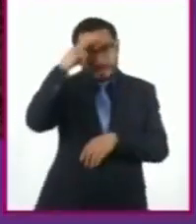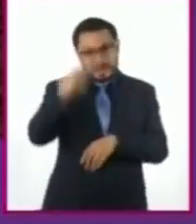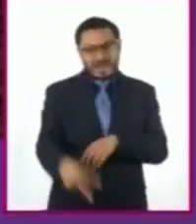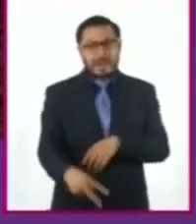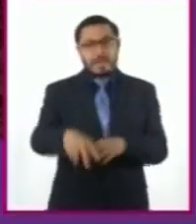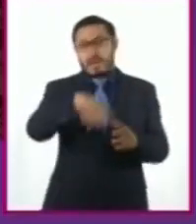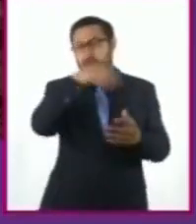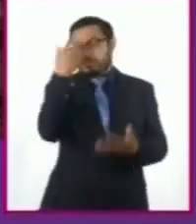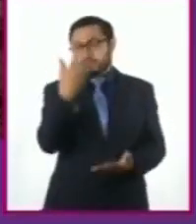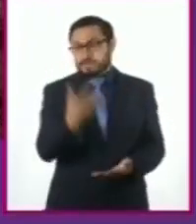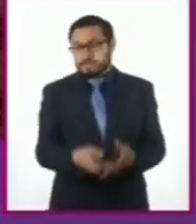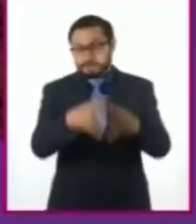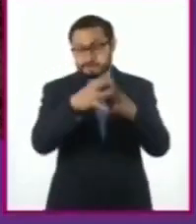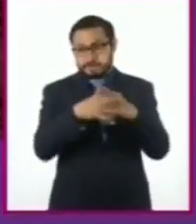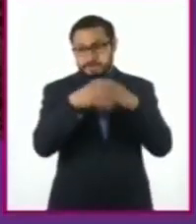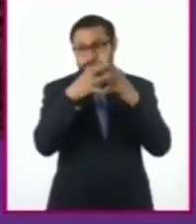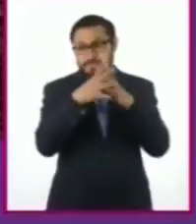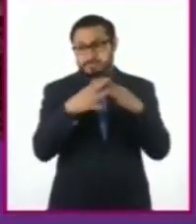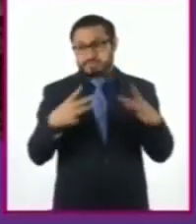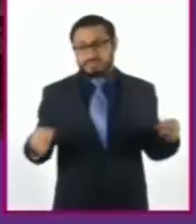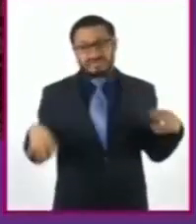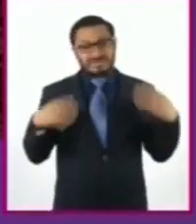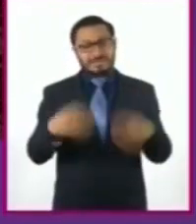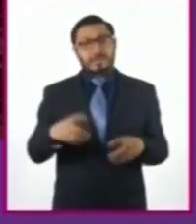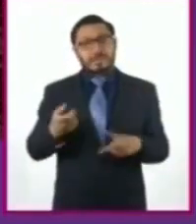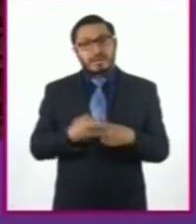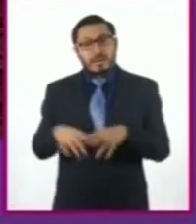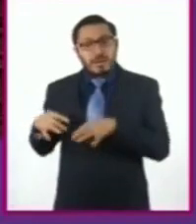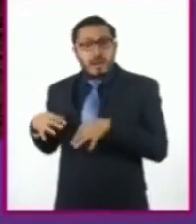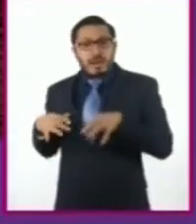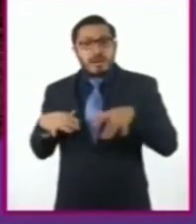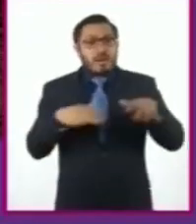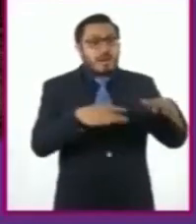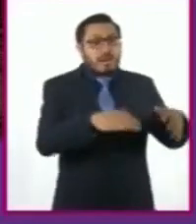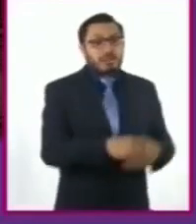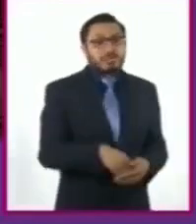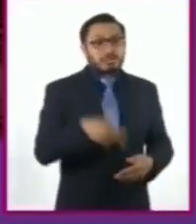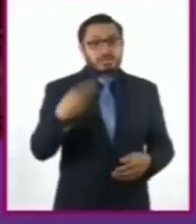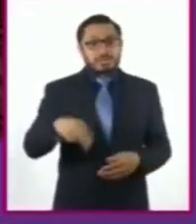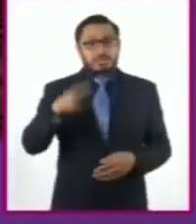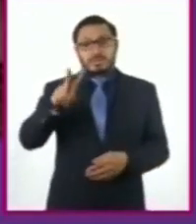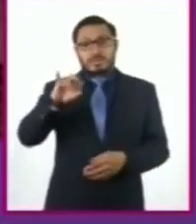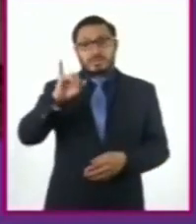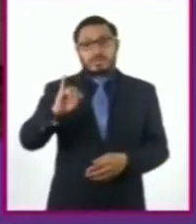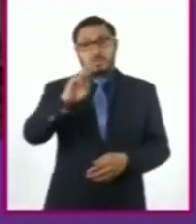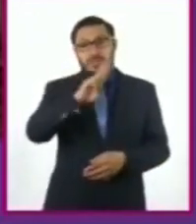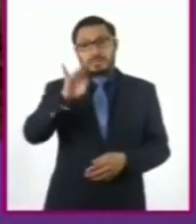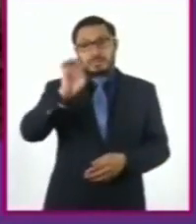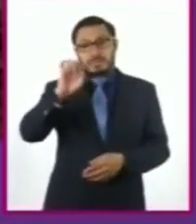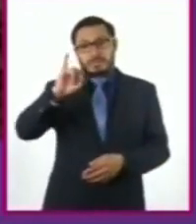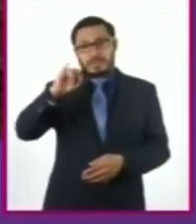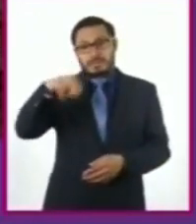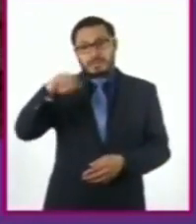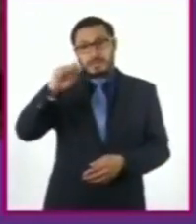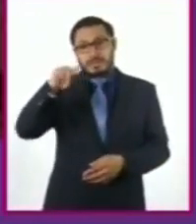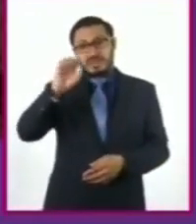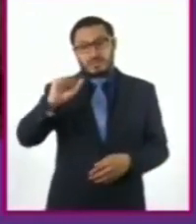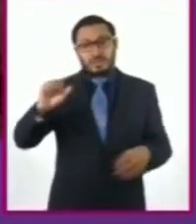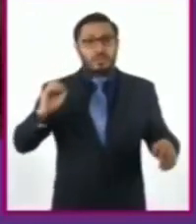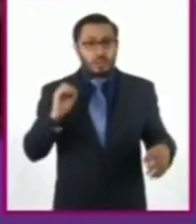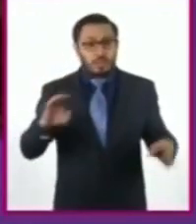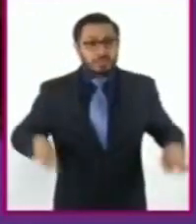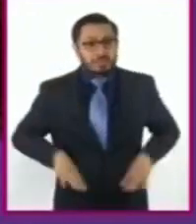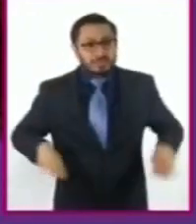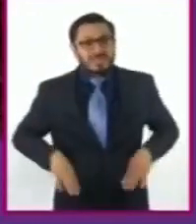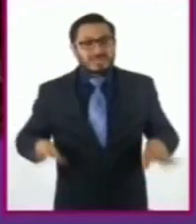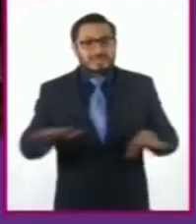Tenochtitlan inició un proceso de conquista y colonización en Mesoamérica llamado virreinato, que se caracterizó por una serie de cambios políticos